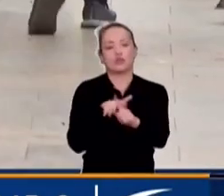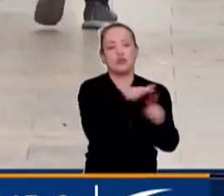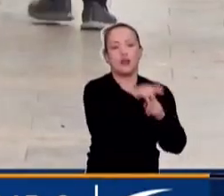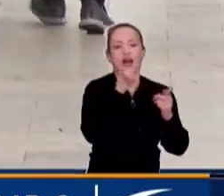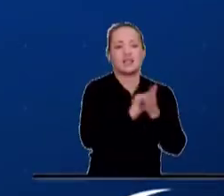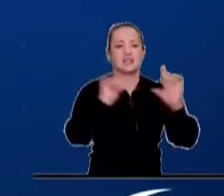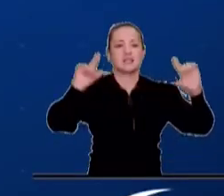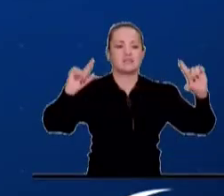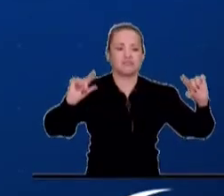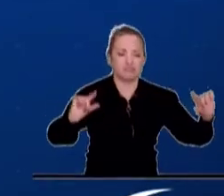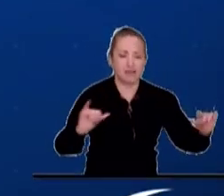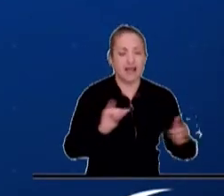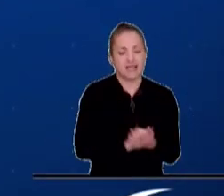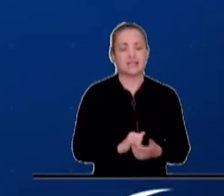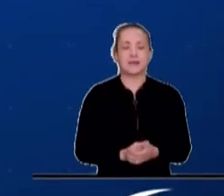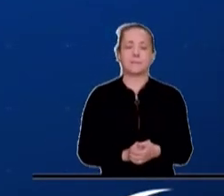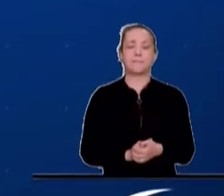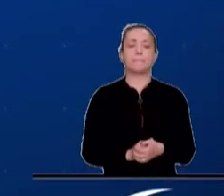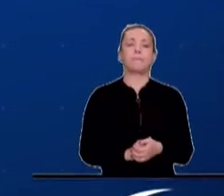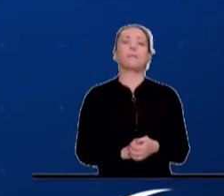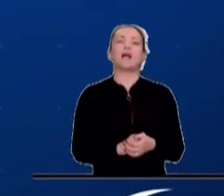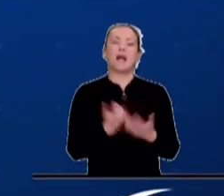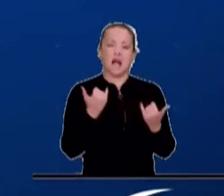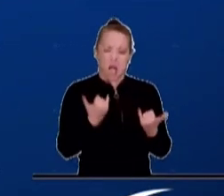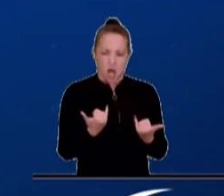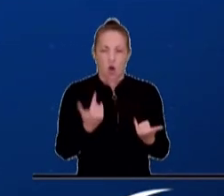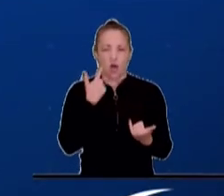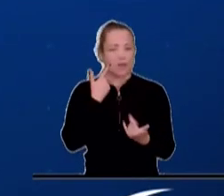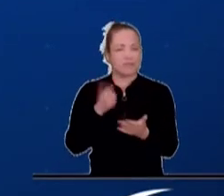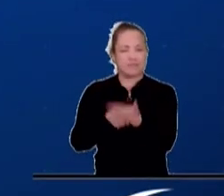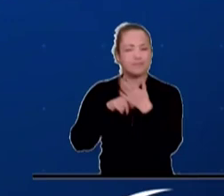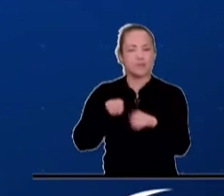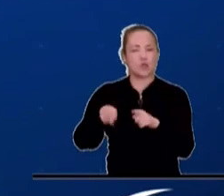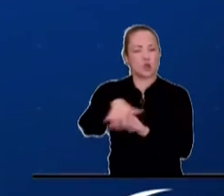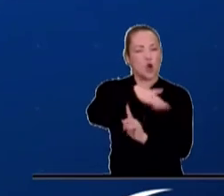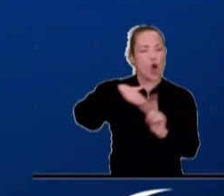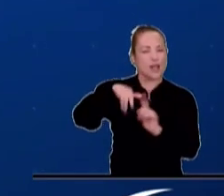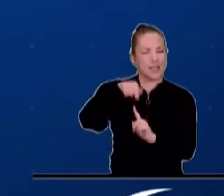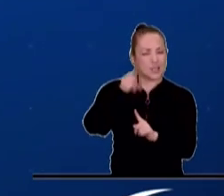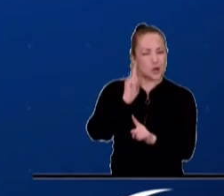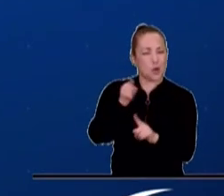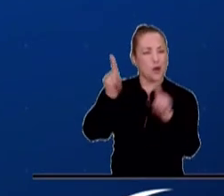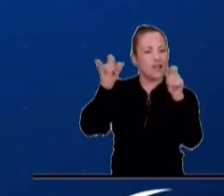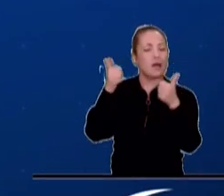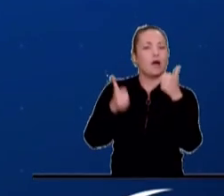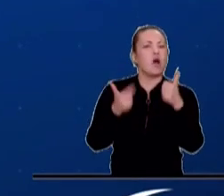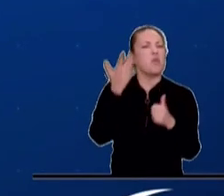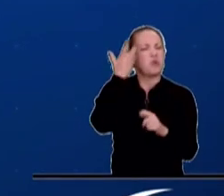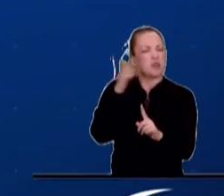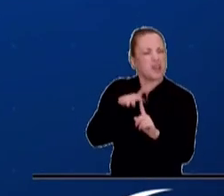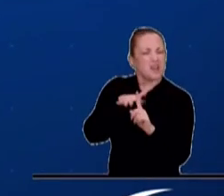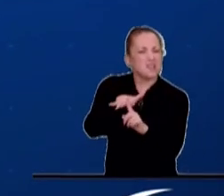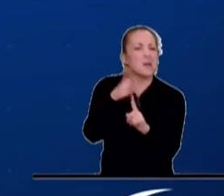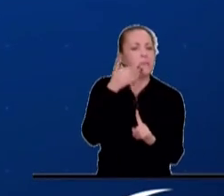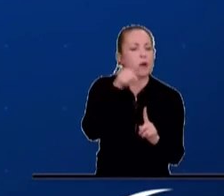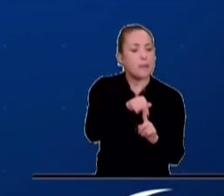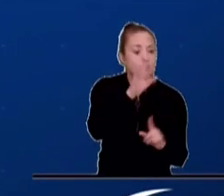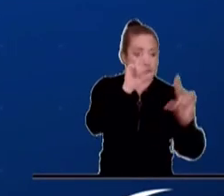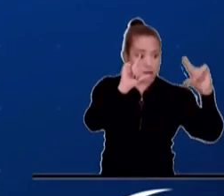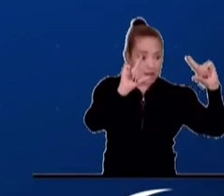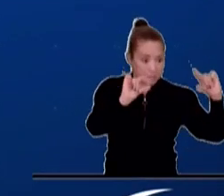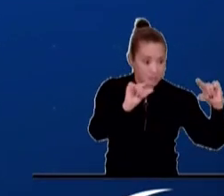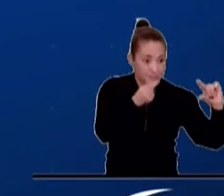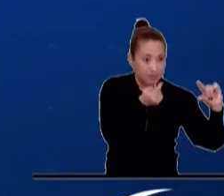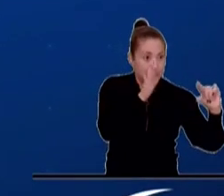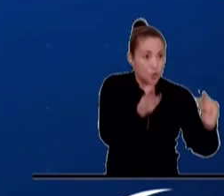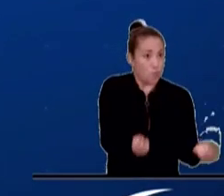razón, Alejandra. Ahora, un tema muy a contexto, y es que ¿en qué incide este dato de inflación para la discusión, por ejemplo, del salario mínimo para el